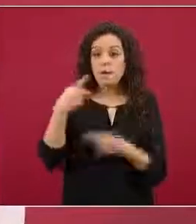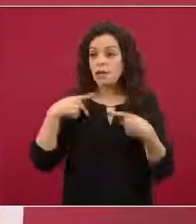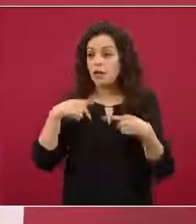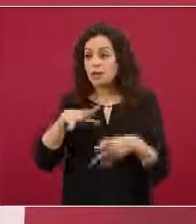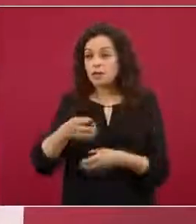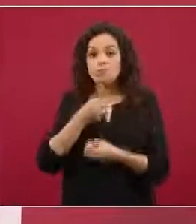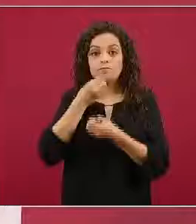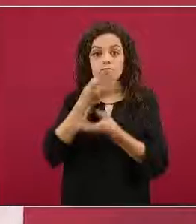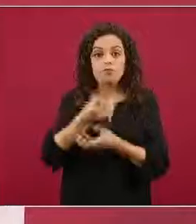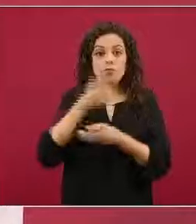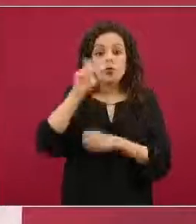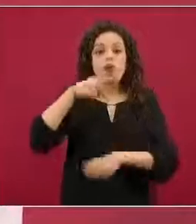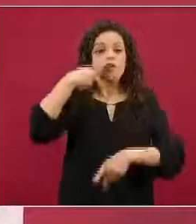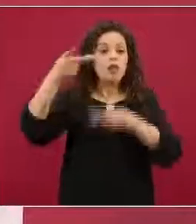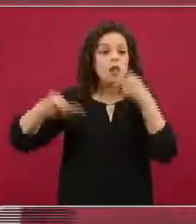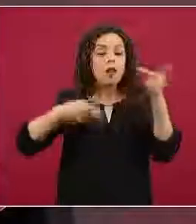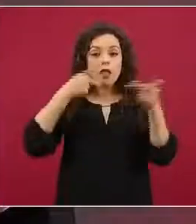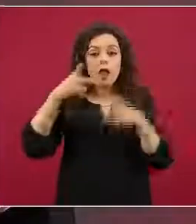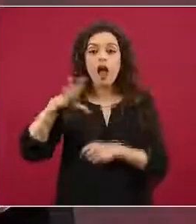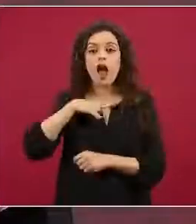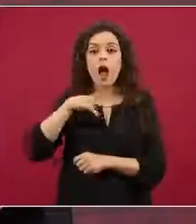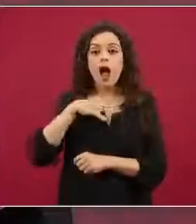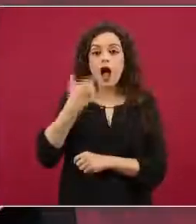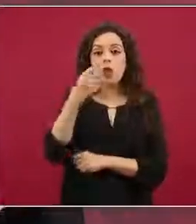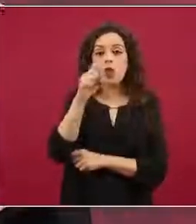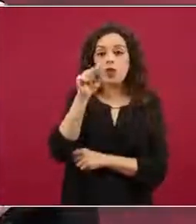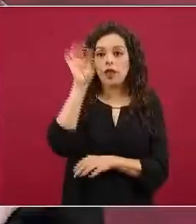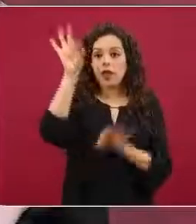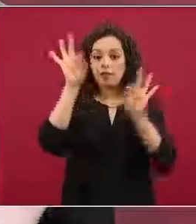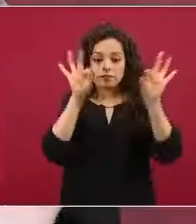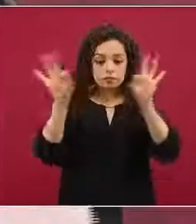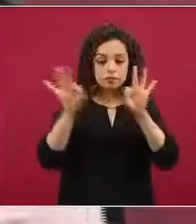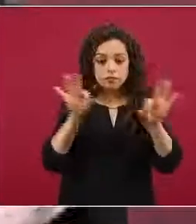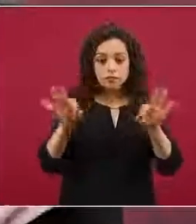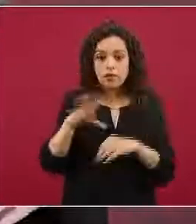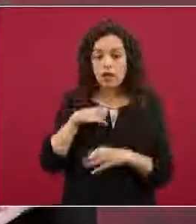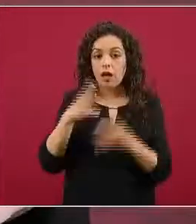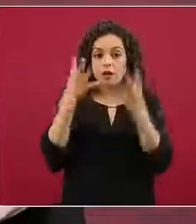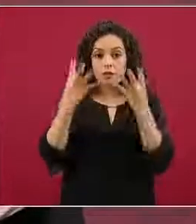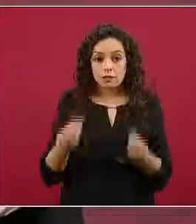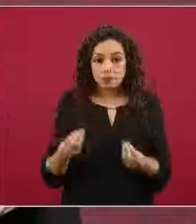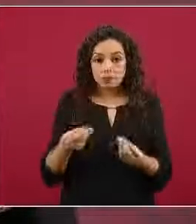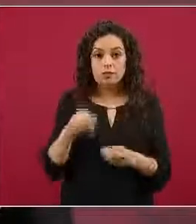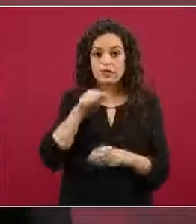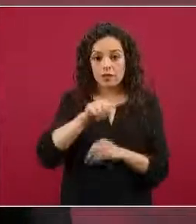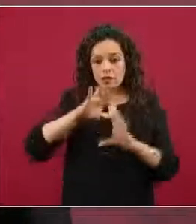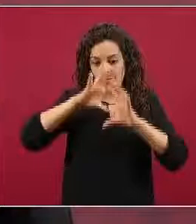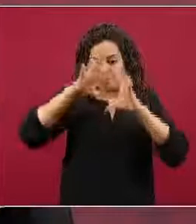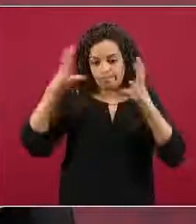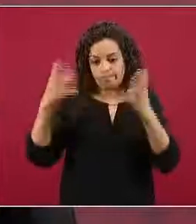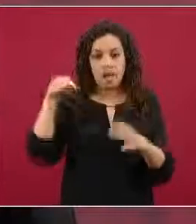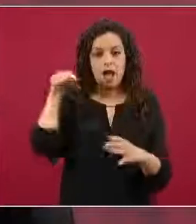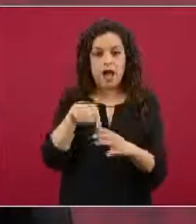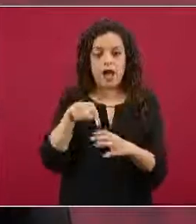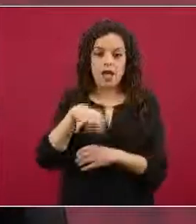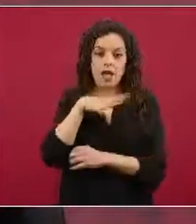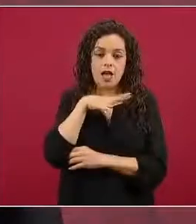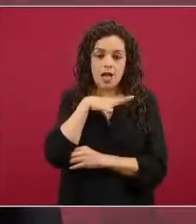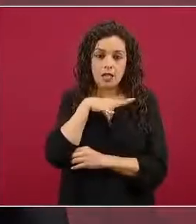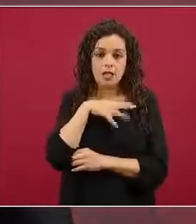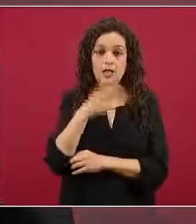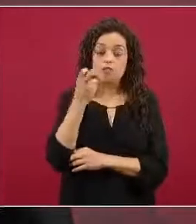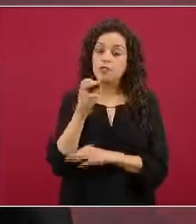personas emitimos a la hora de hablar, a la hora de respirar, y se pueden concentrar, y entonces también por eso